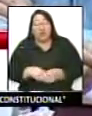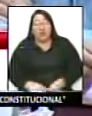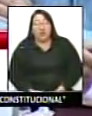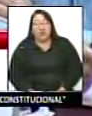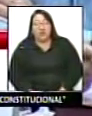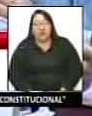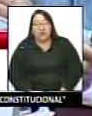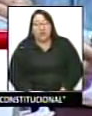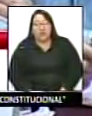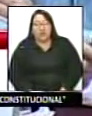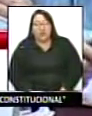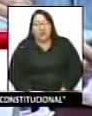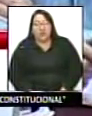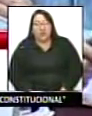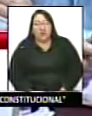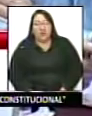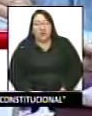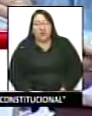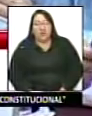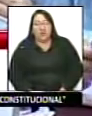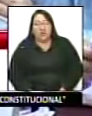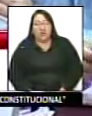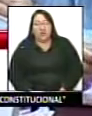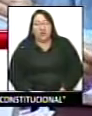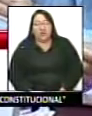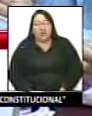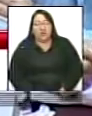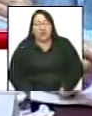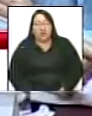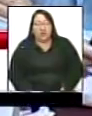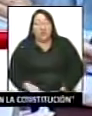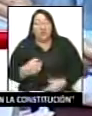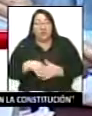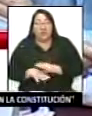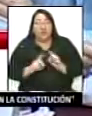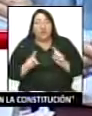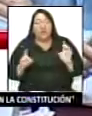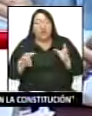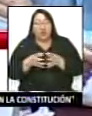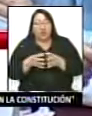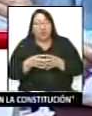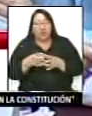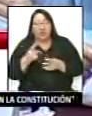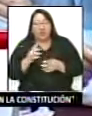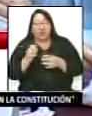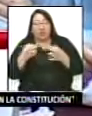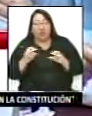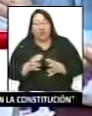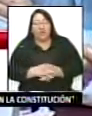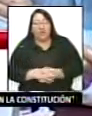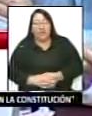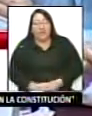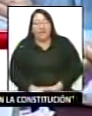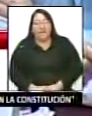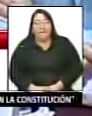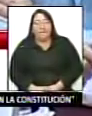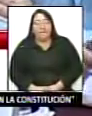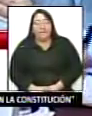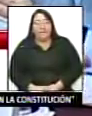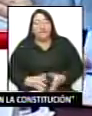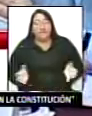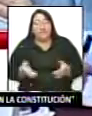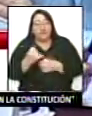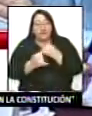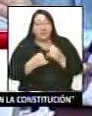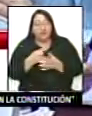y ni que involucra diversos sectores de innovación que hay dentro de los diferentes sectores sector público, promoción internacional,